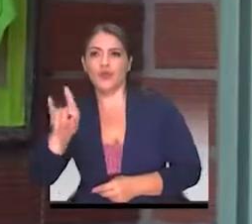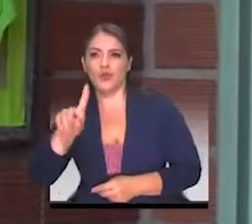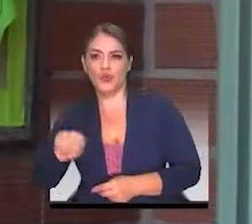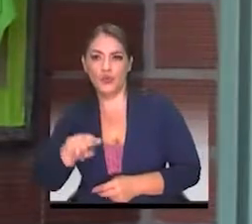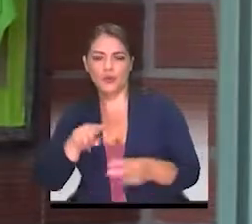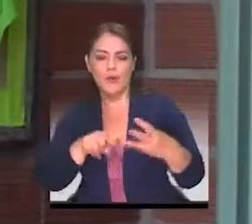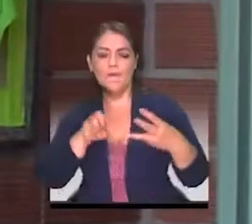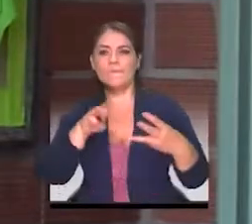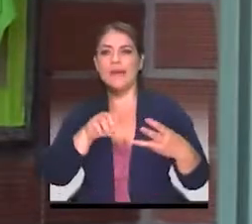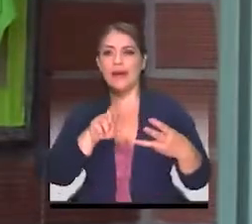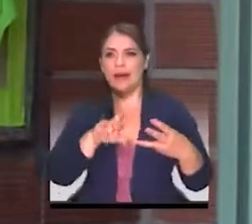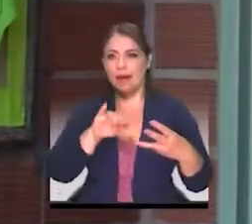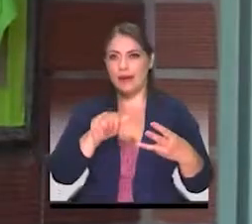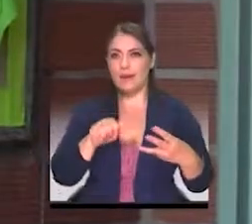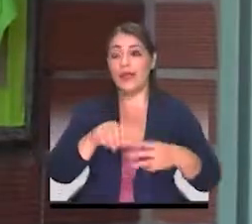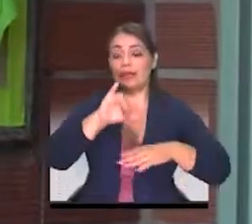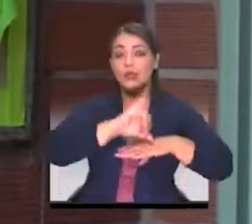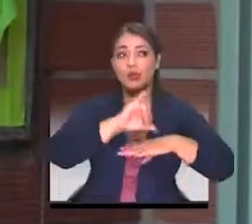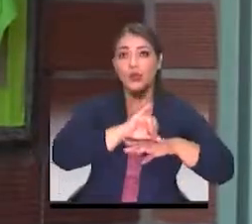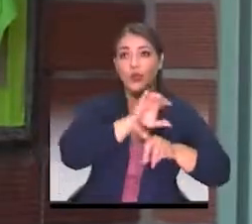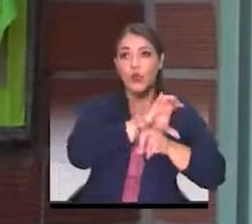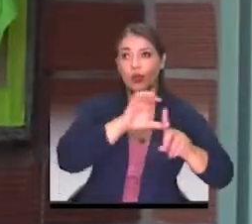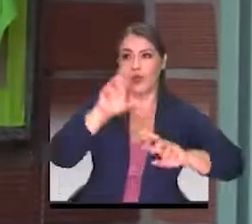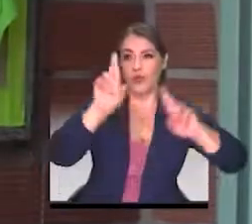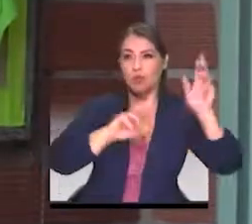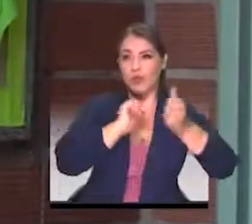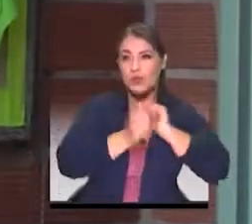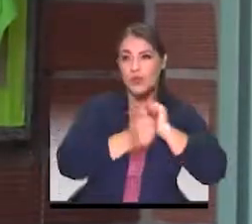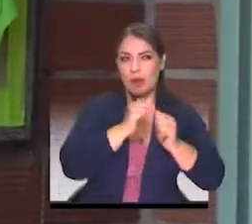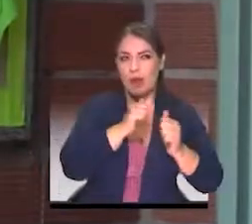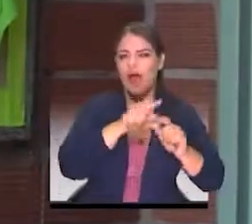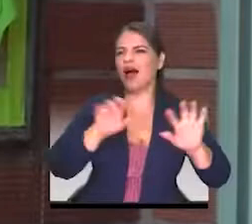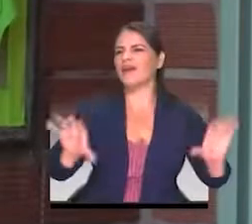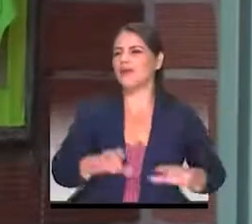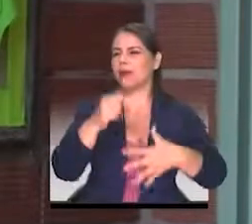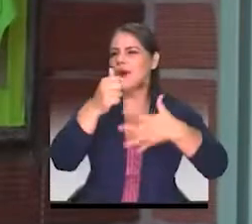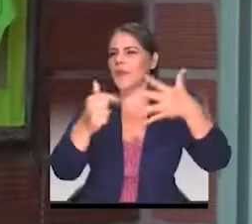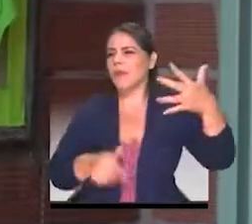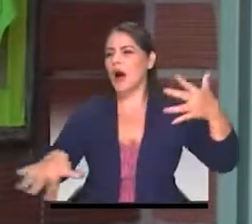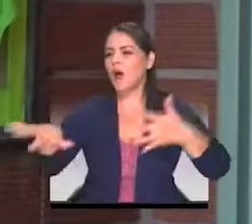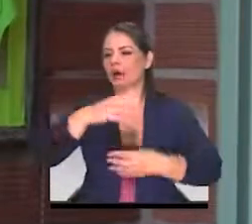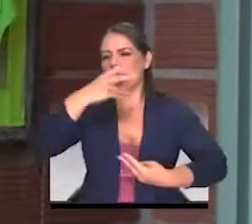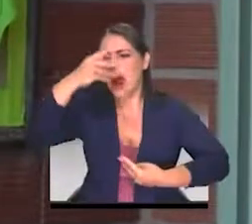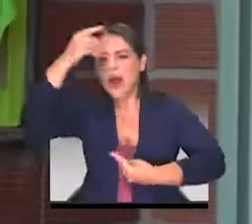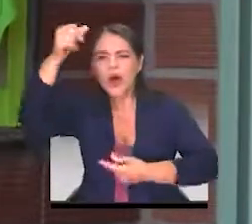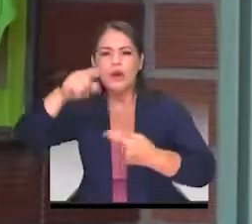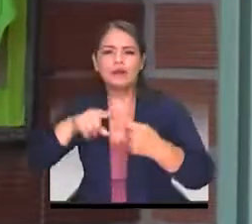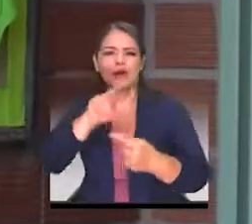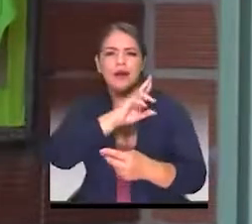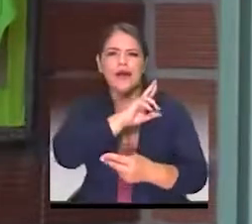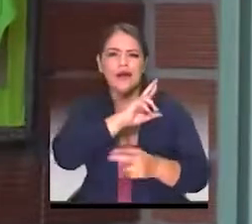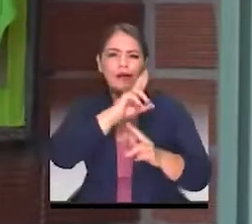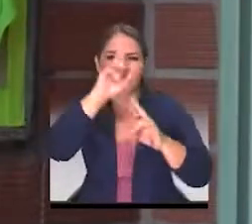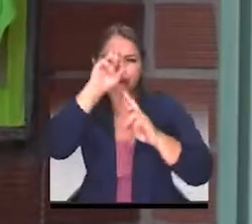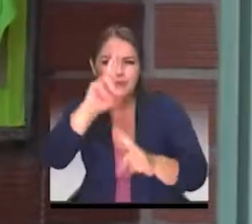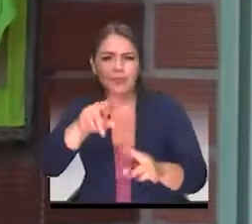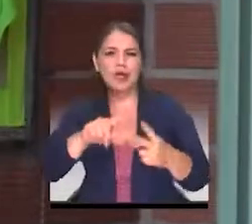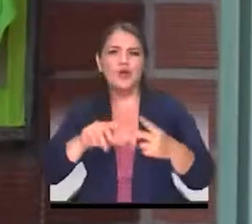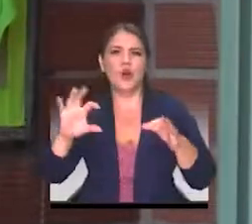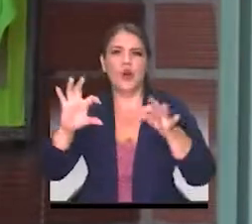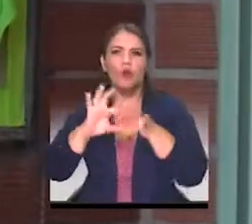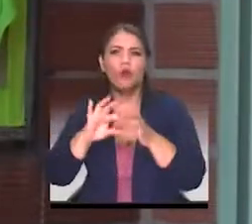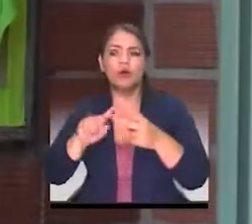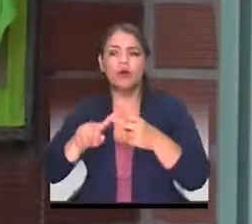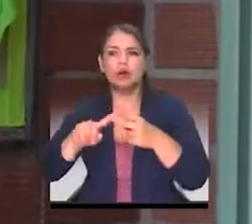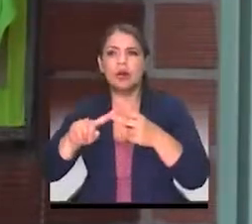Recreación y Deporte se encuentra realizando actividades para mejorar y incentivar los valores del respeto, la unión y erradicar el abuso